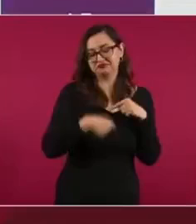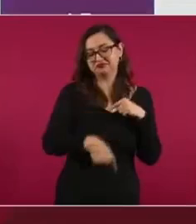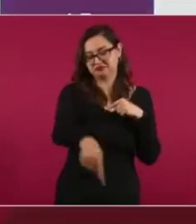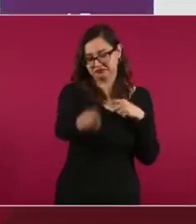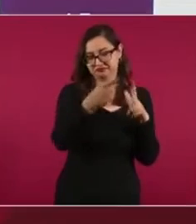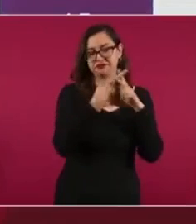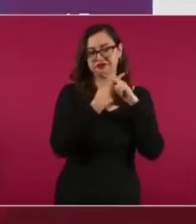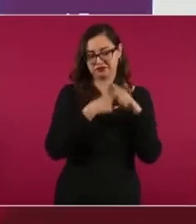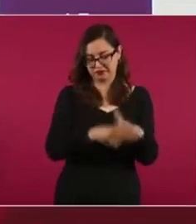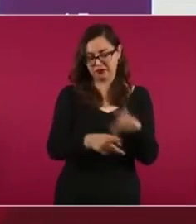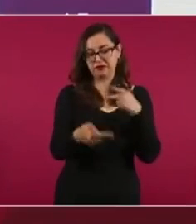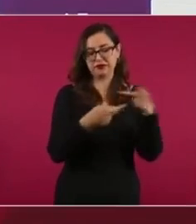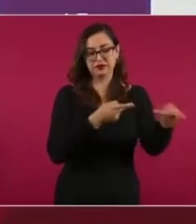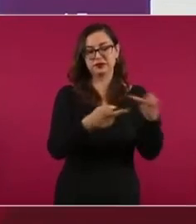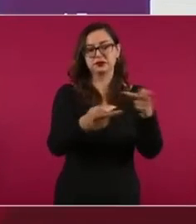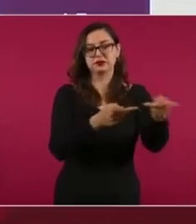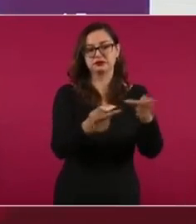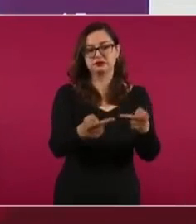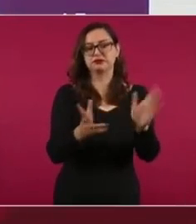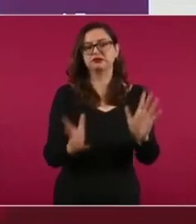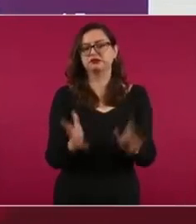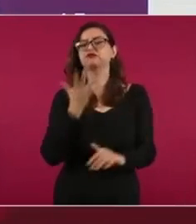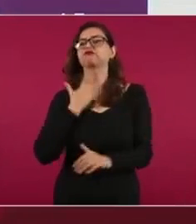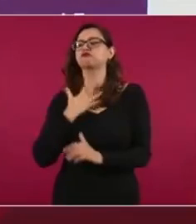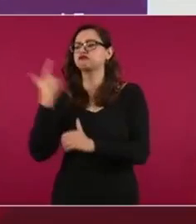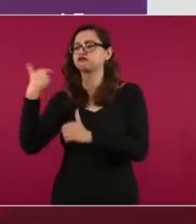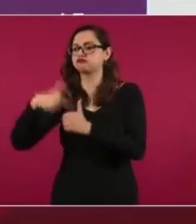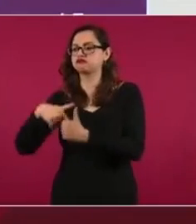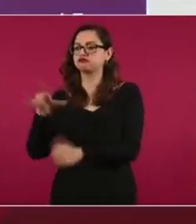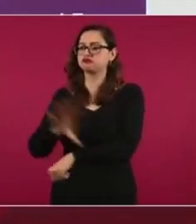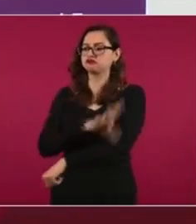porque aquí tenemos más control.